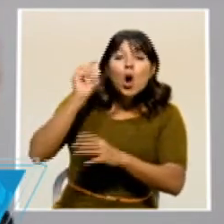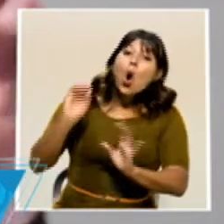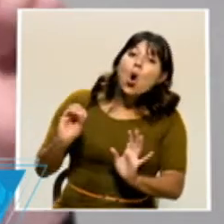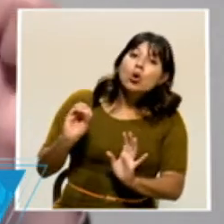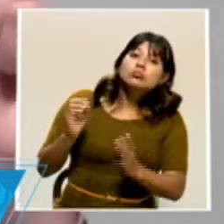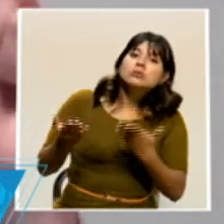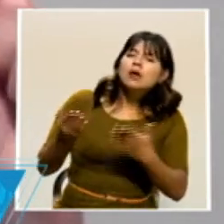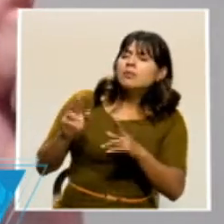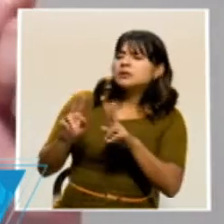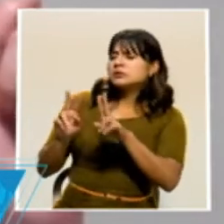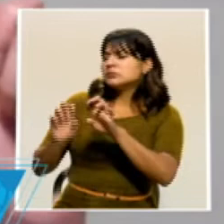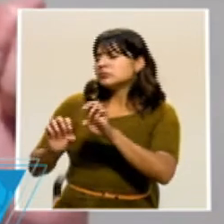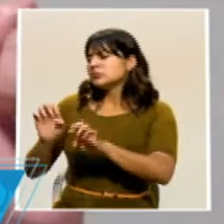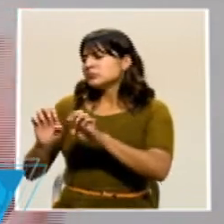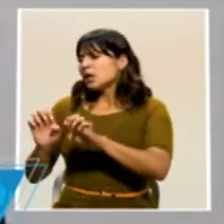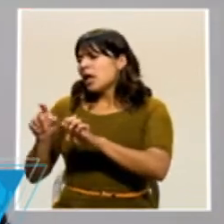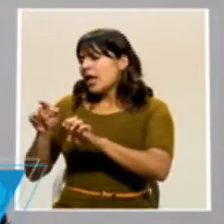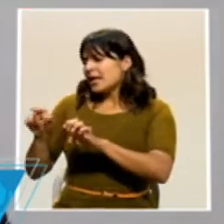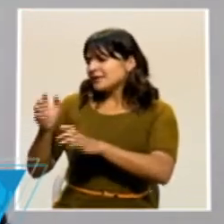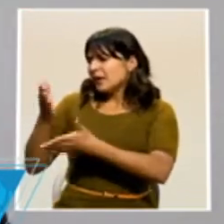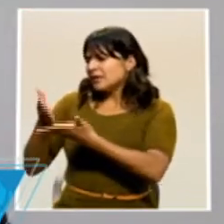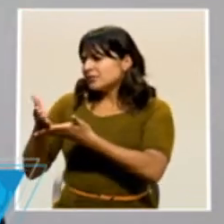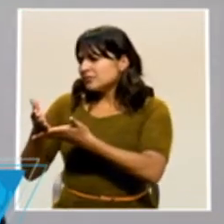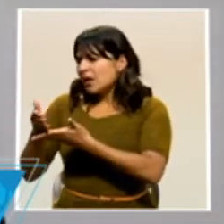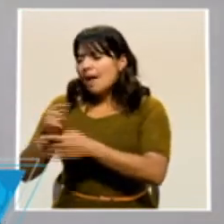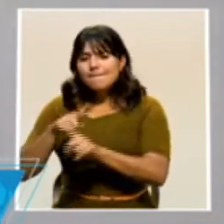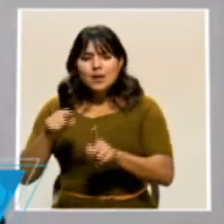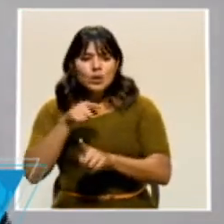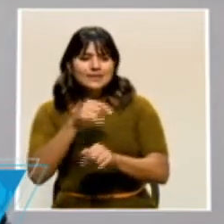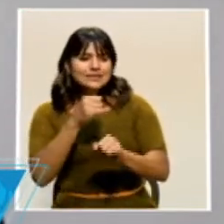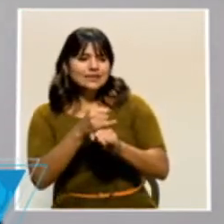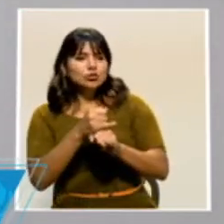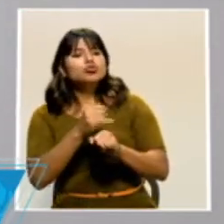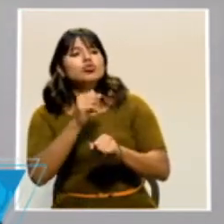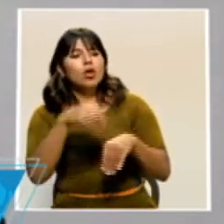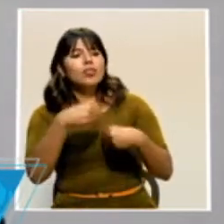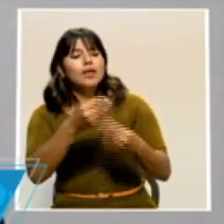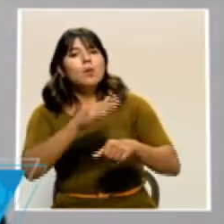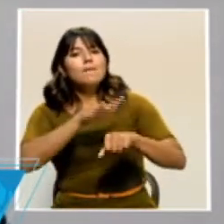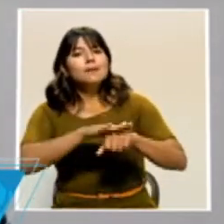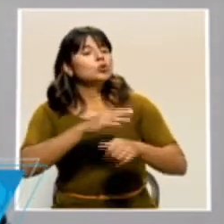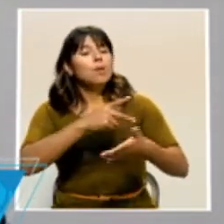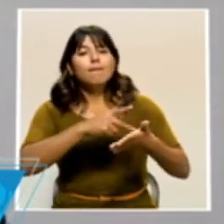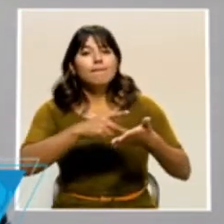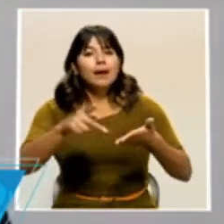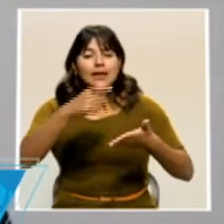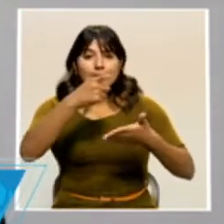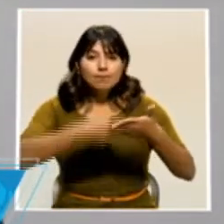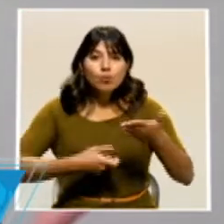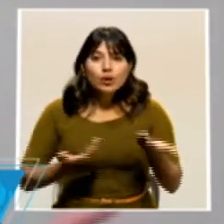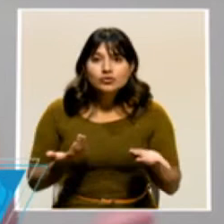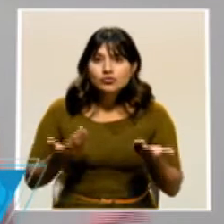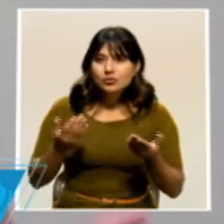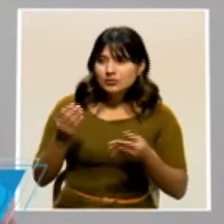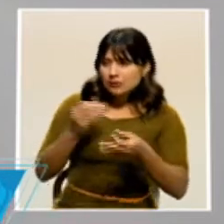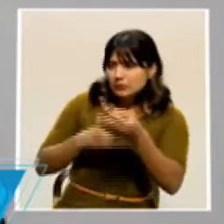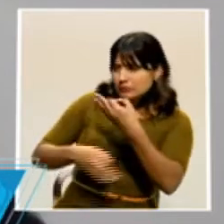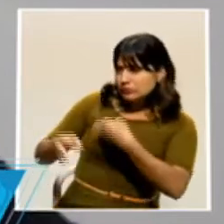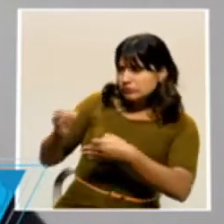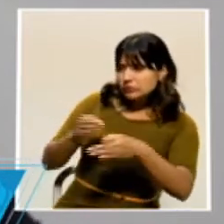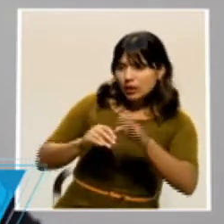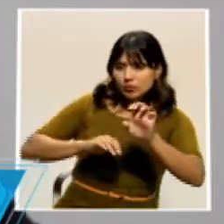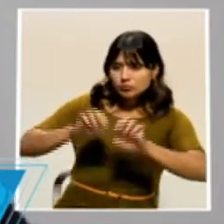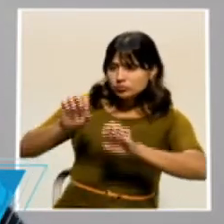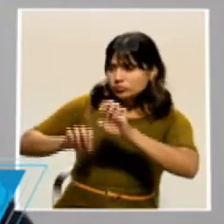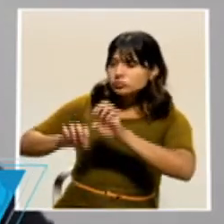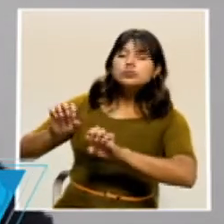bueno, eliminemos esta y otorguemos estas otras, seamos más eficientes. El país necesita desarrollar algunos grupos. El beneficio es muy